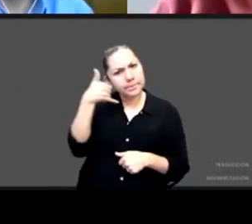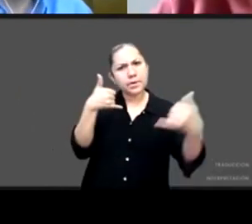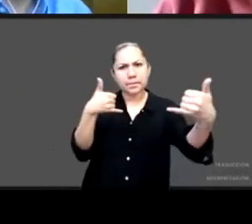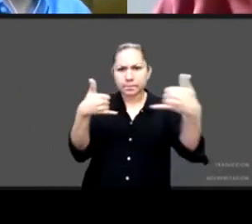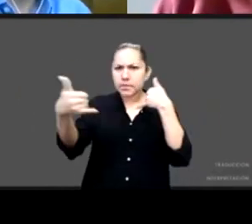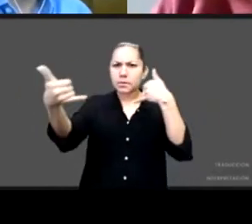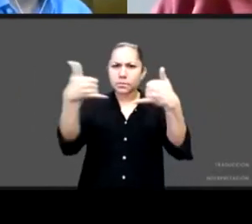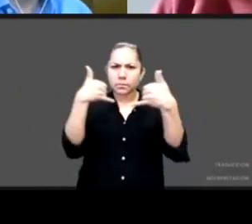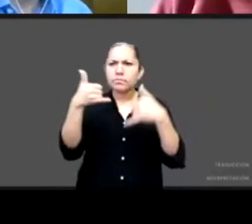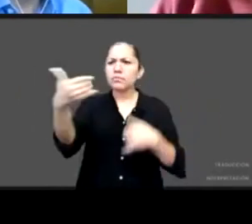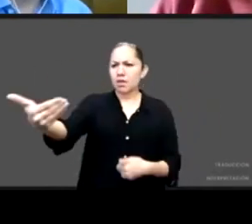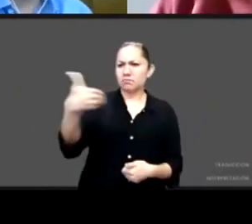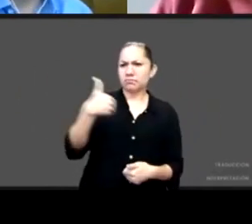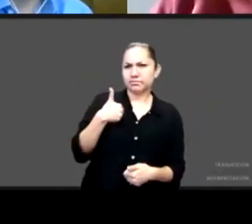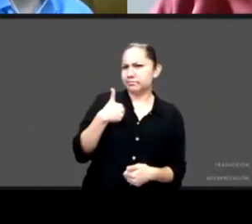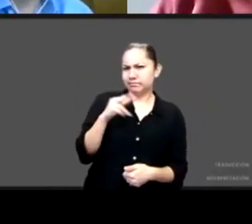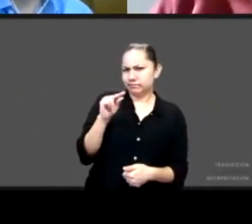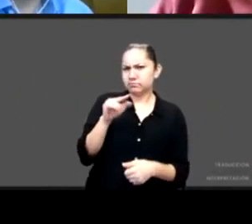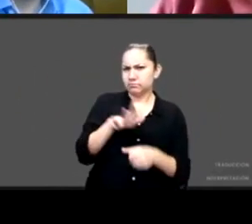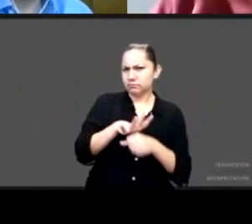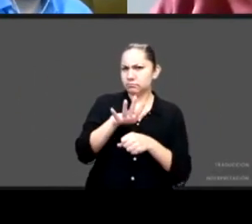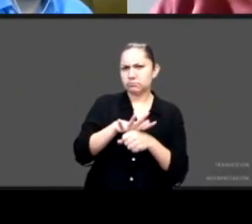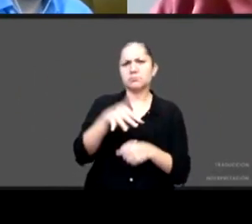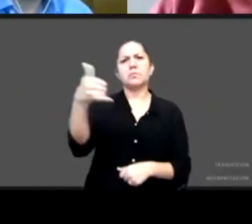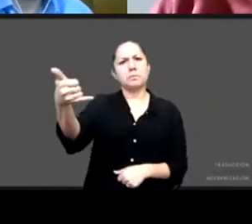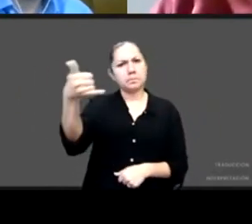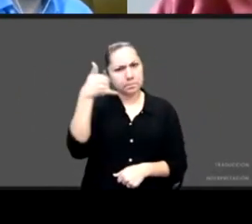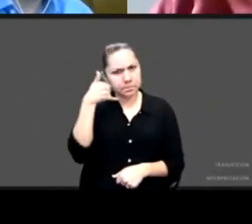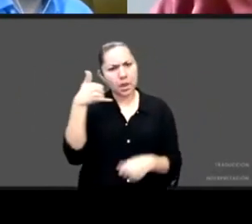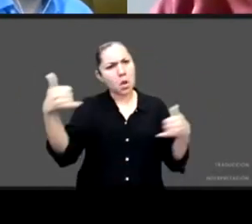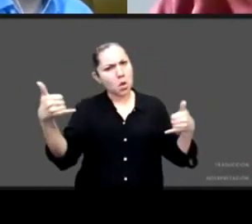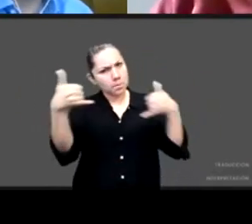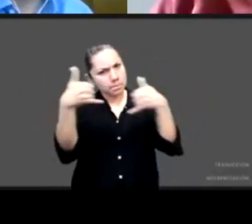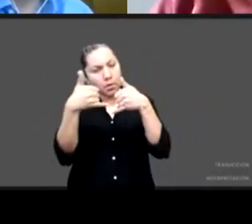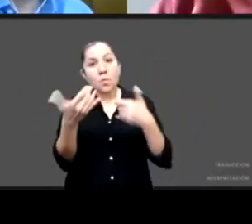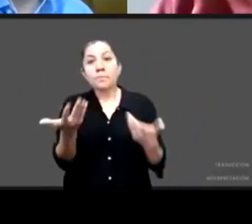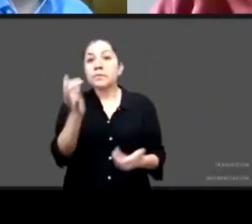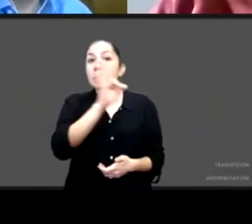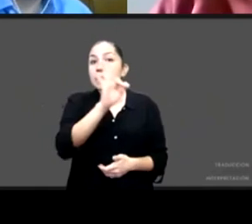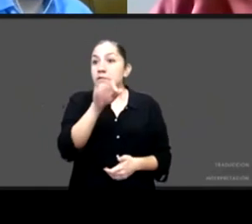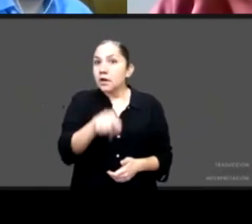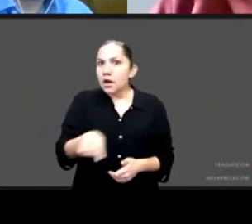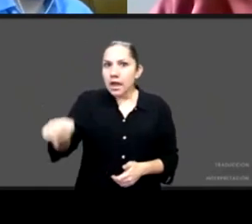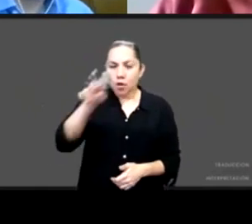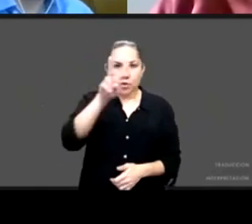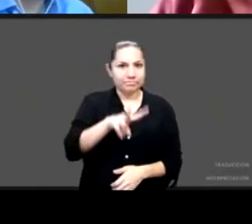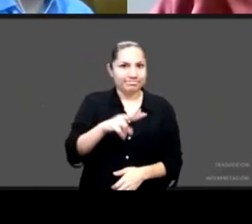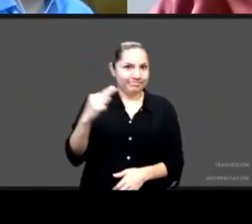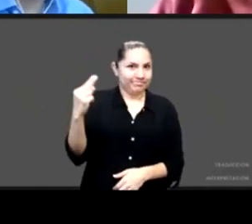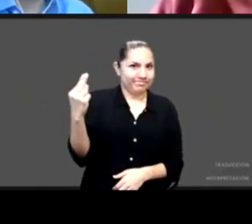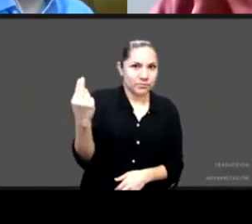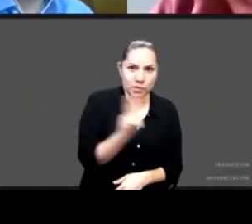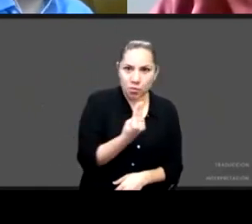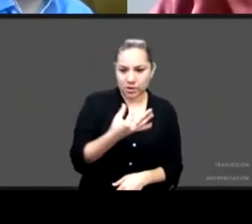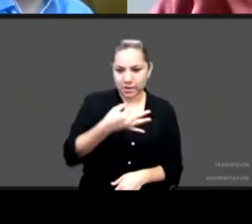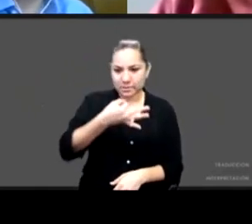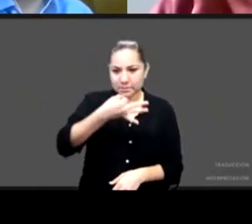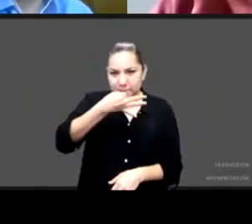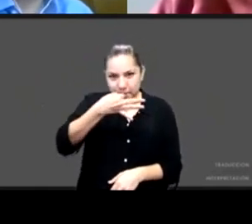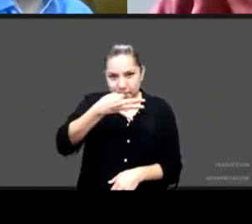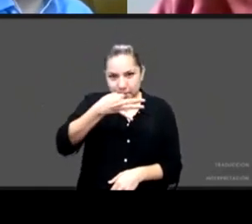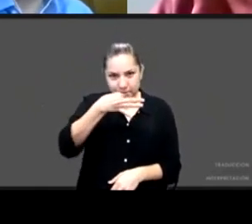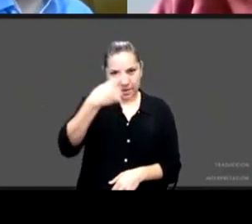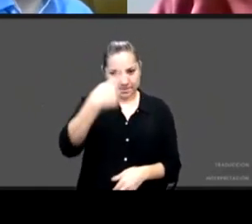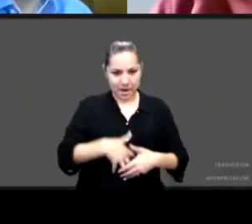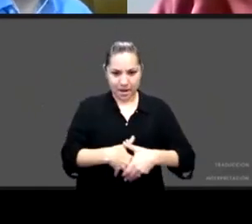hable. Y por supuesto, si requiriera, por ejemplo, reitero muchísimo lo de la anticoncepción de emergencia, puedan tener acceso sin